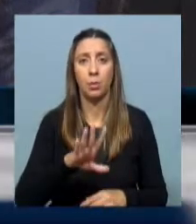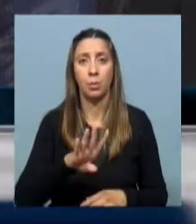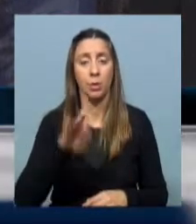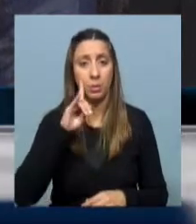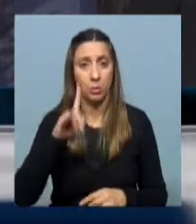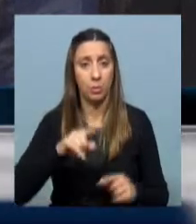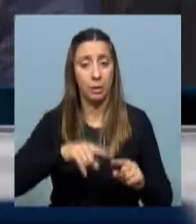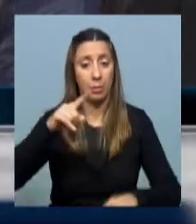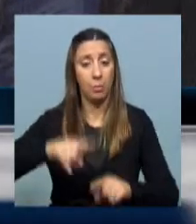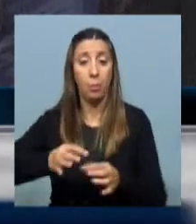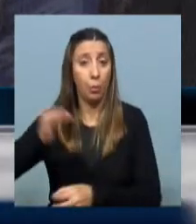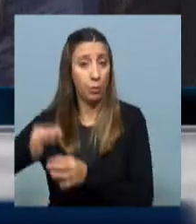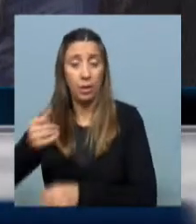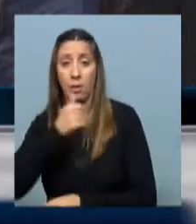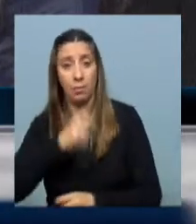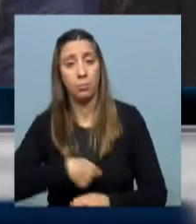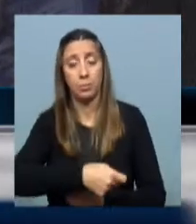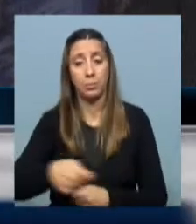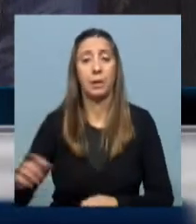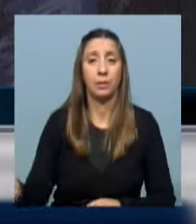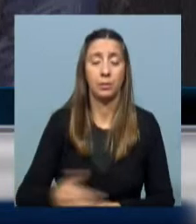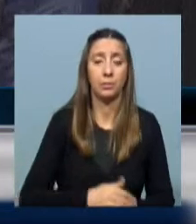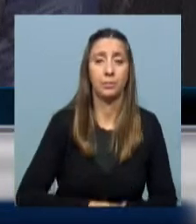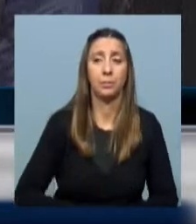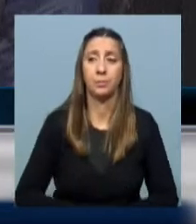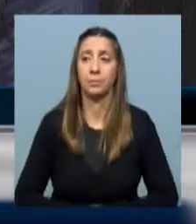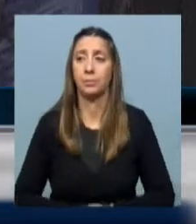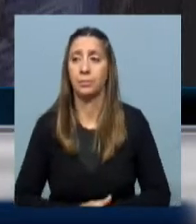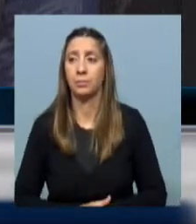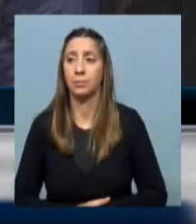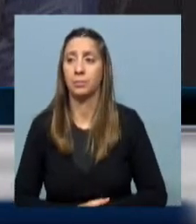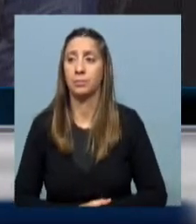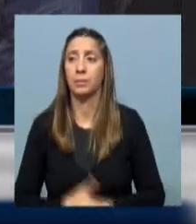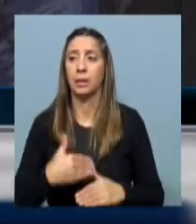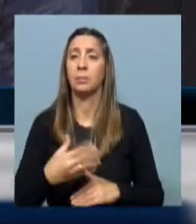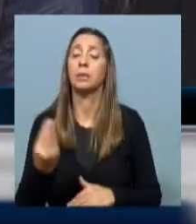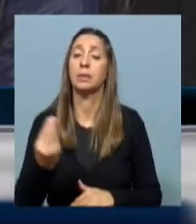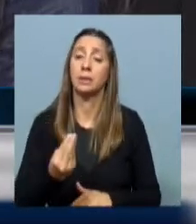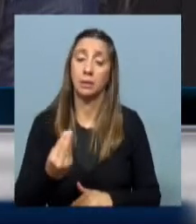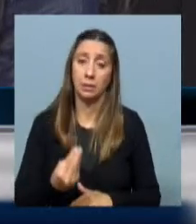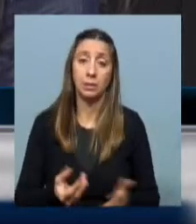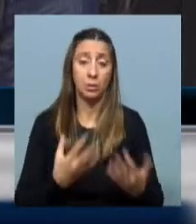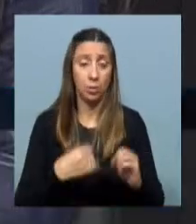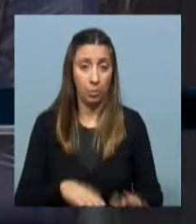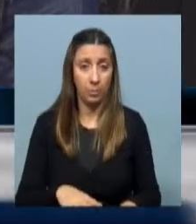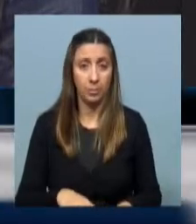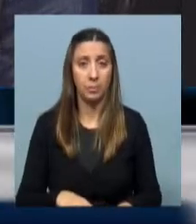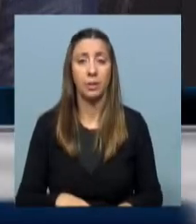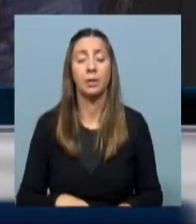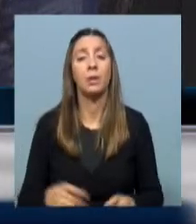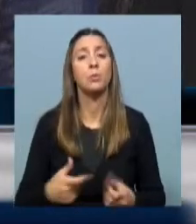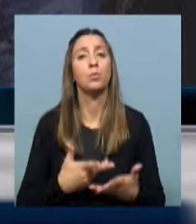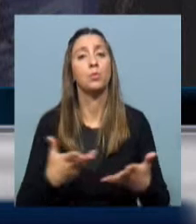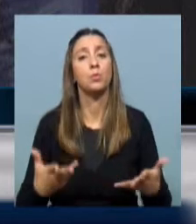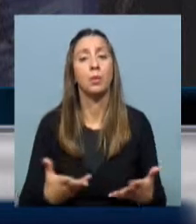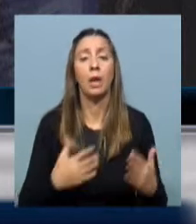4.000 botellitas de agua para toda la zona afectada. Y bueno, y a partir del sábado ya comenzamos a hacer un relevamiento social